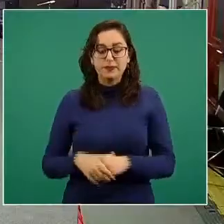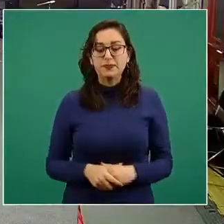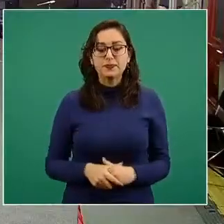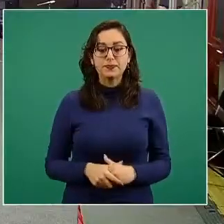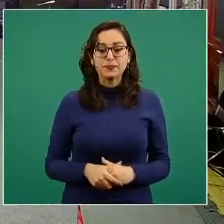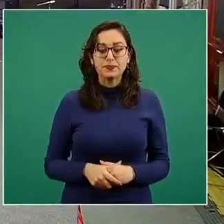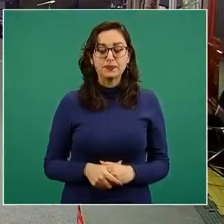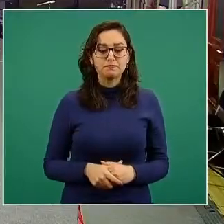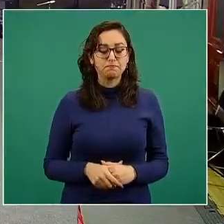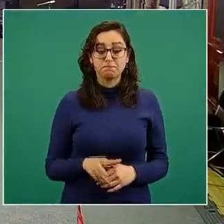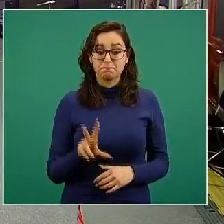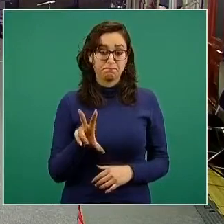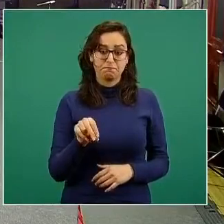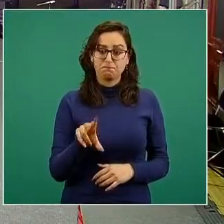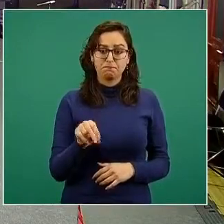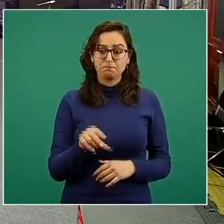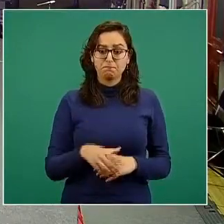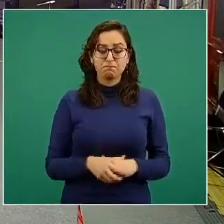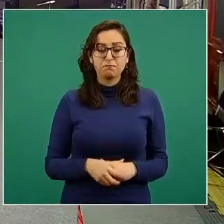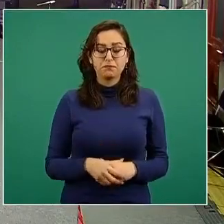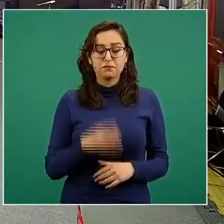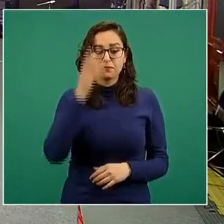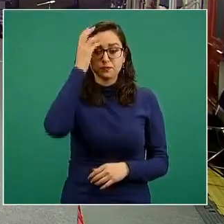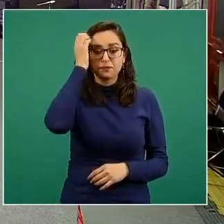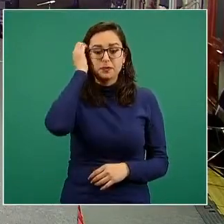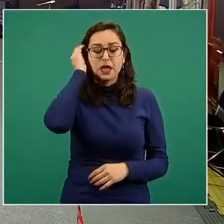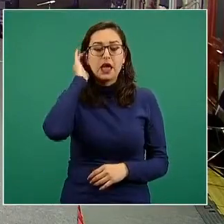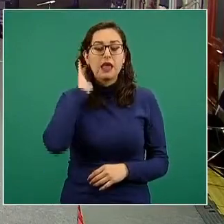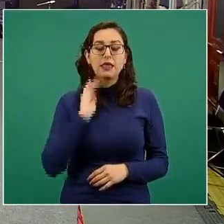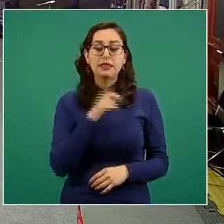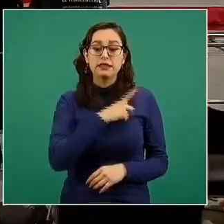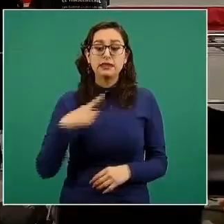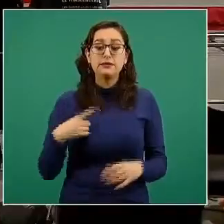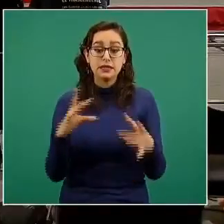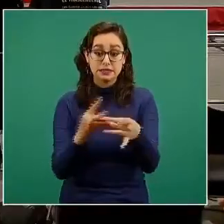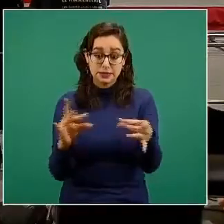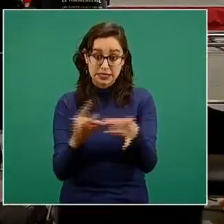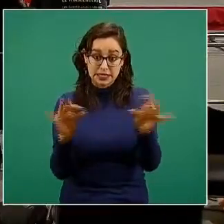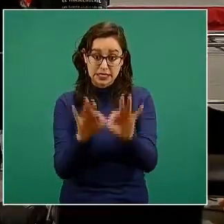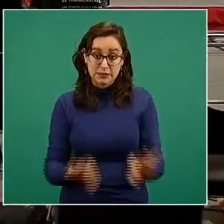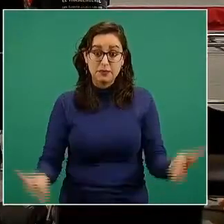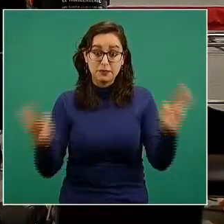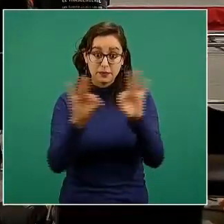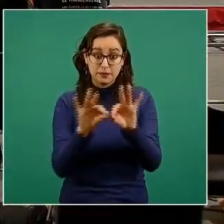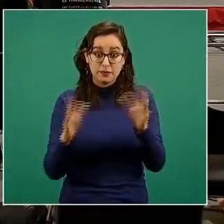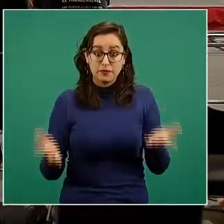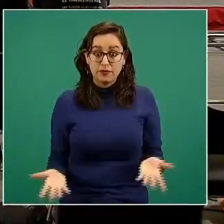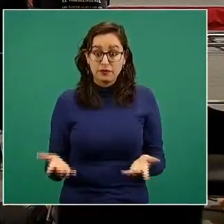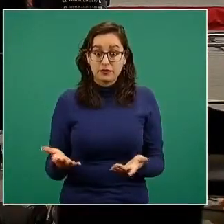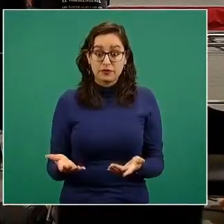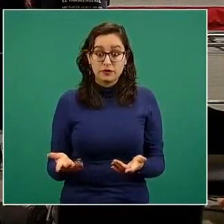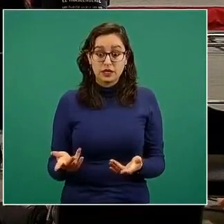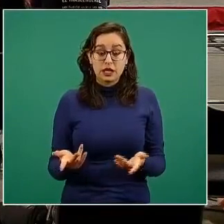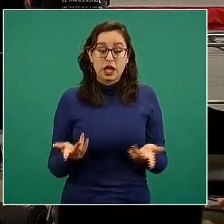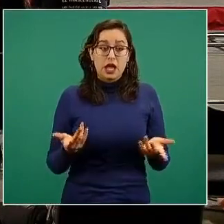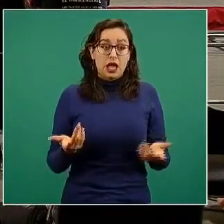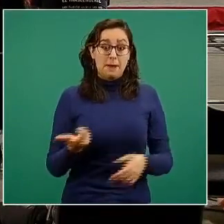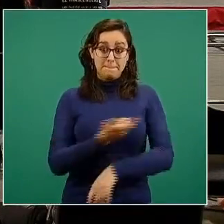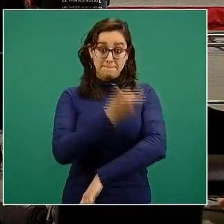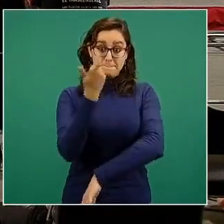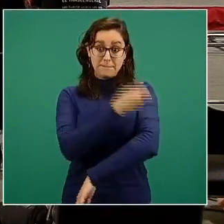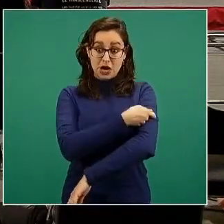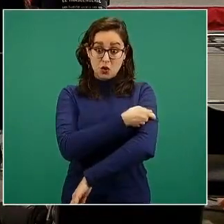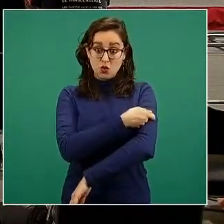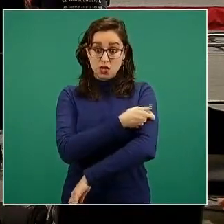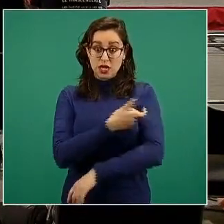No necesariamente, es decir, aquí es muy importante eso. Los productos farmacéuticos no son generalizables solamente porque sirvan